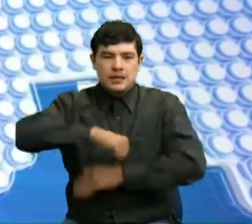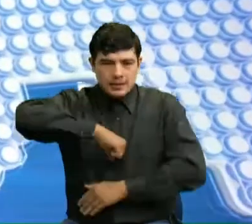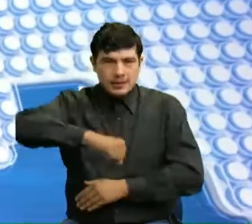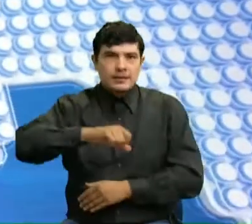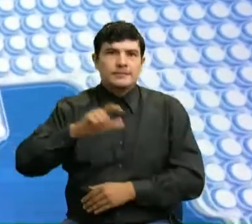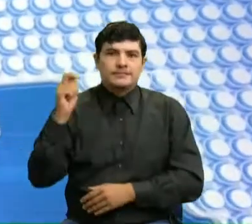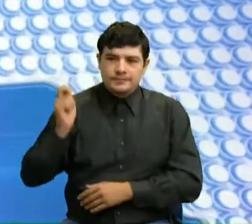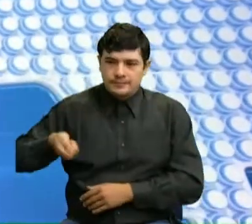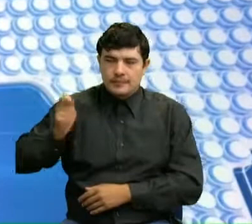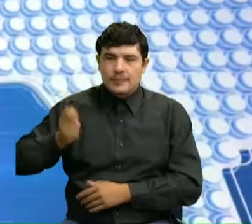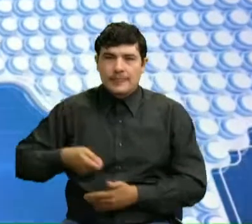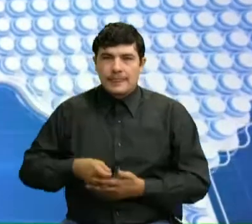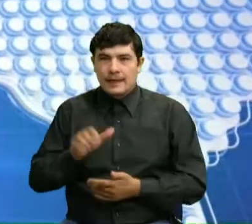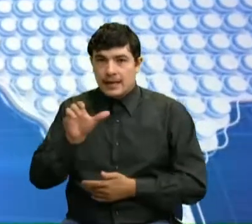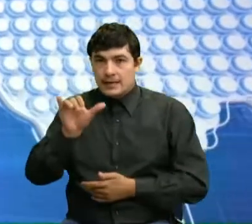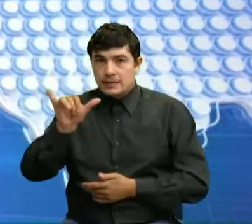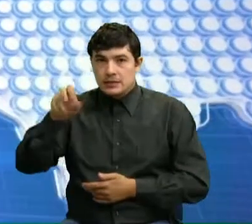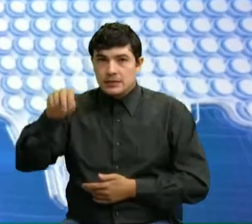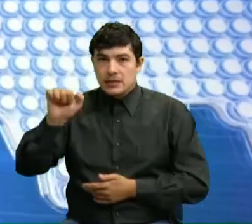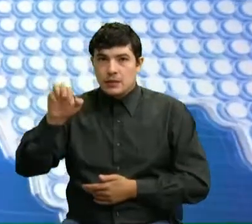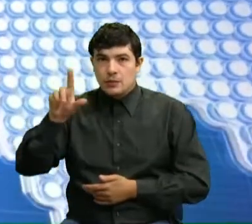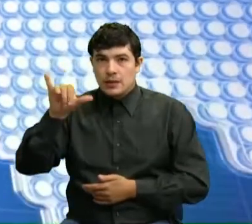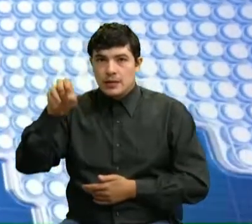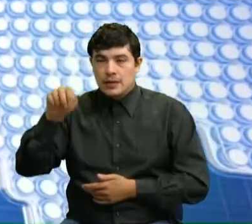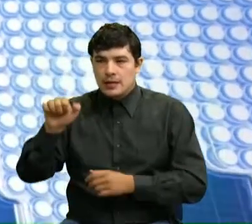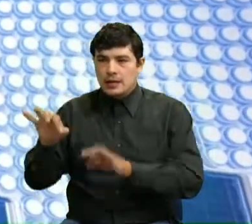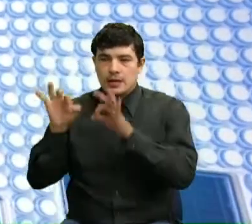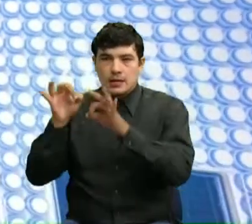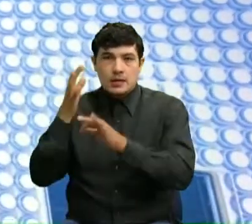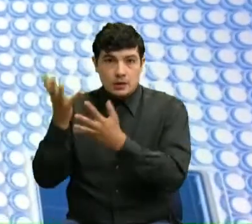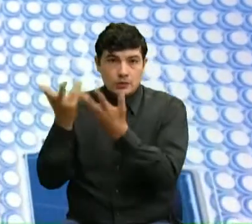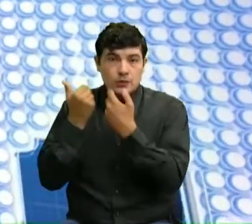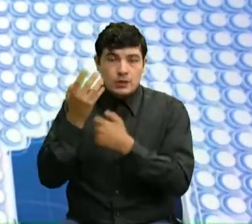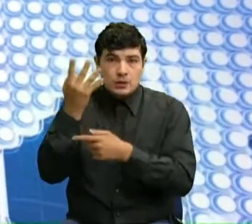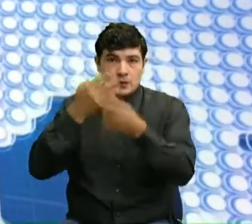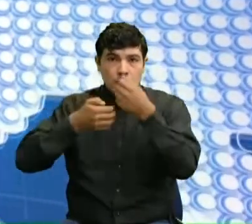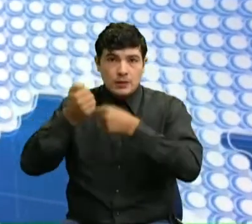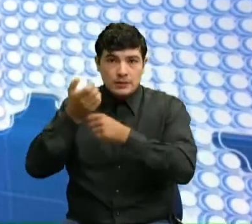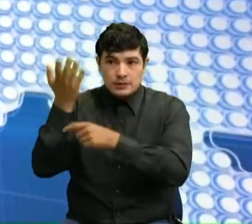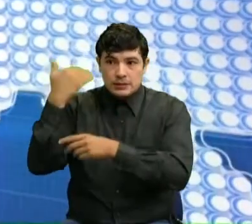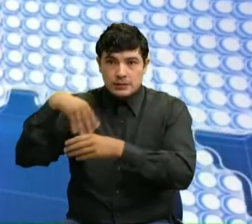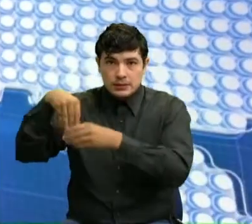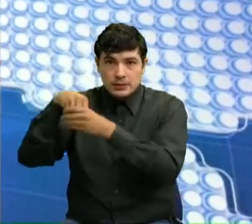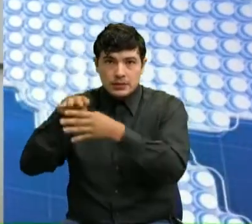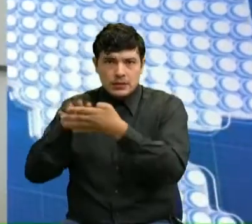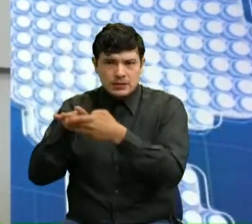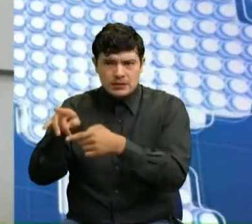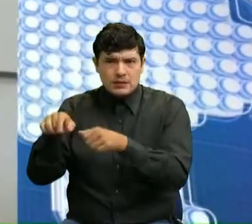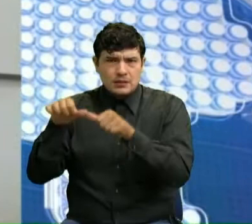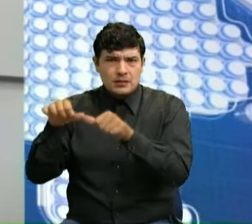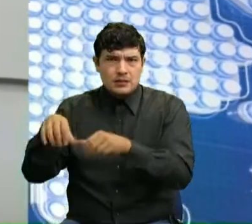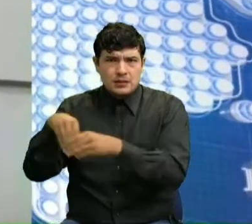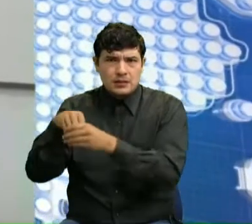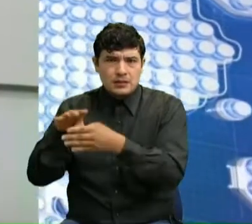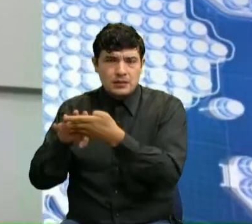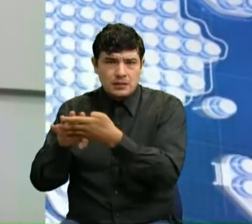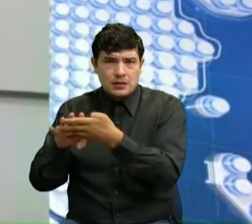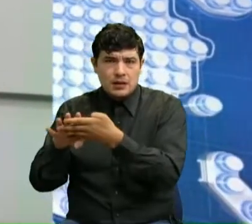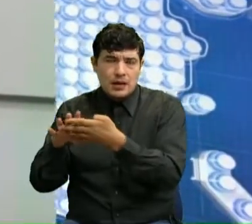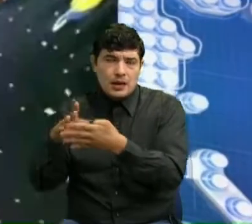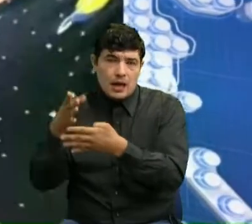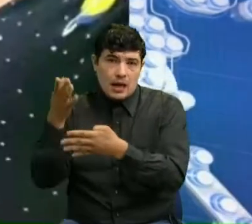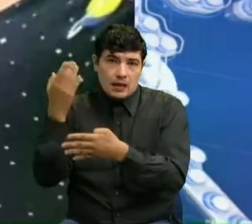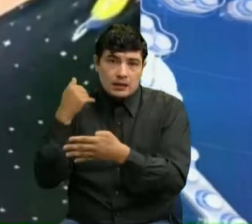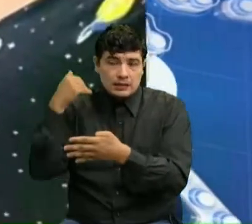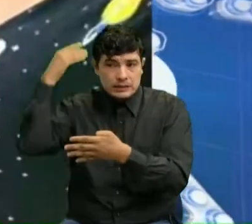de jim a juliana ha sido de contrastes nos cuenta que estuvo cuatro años en la cárcel para ser acusada de abusar sexualmente de un menor de edad posteriormente se